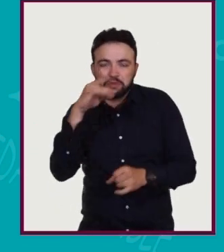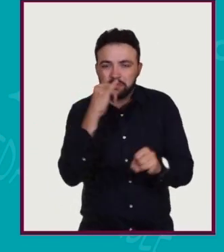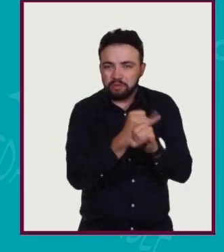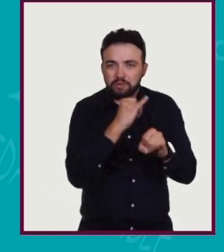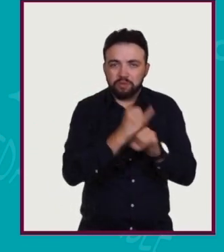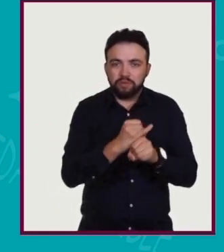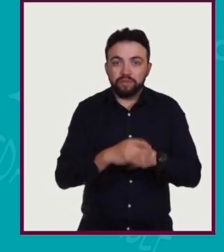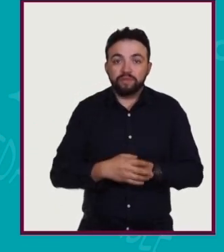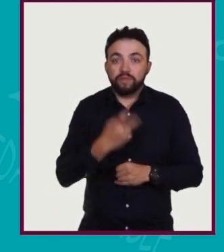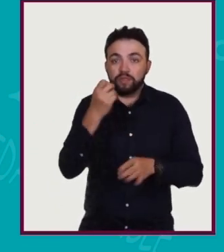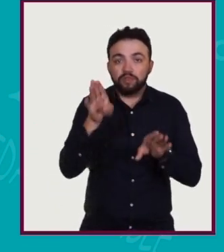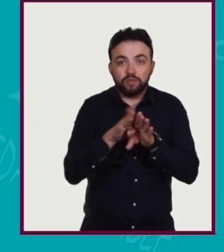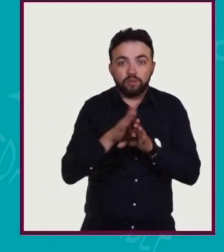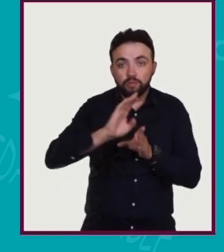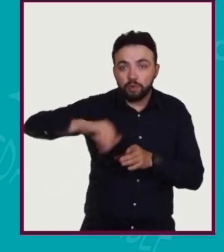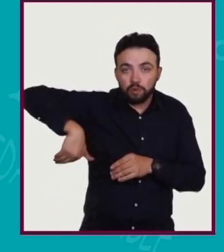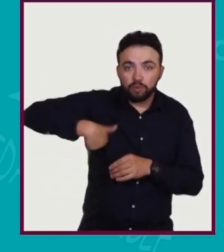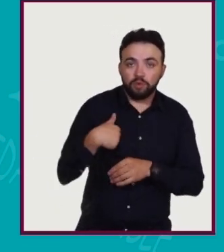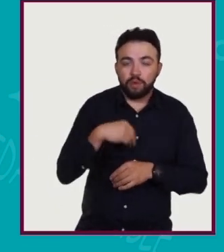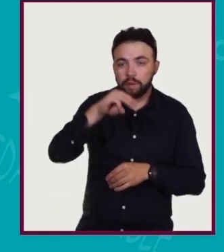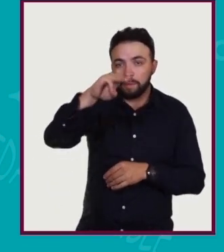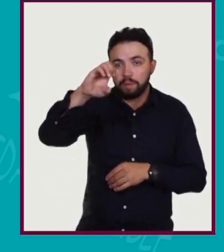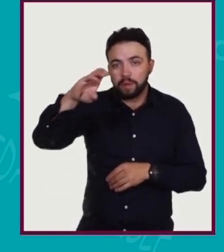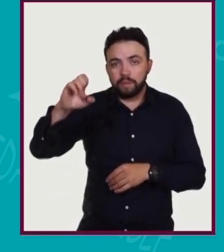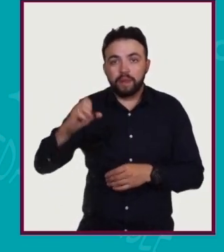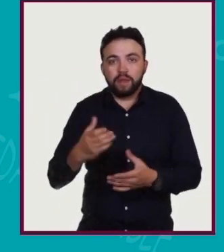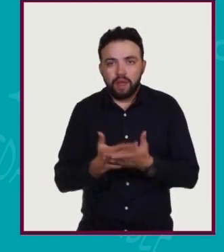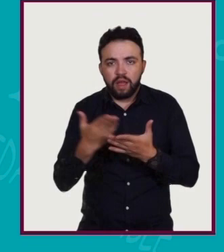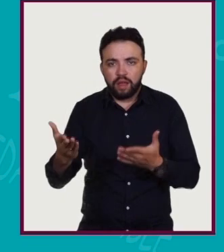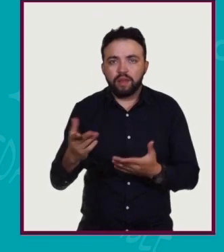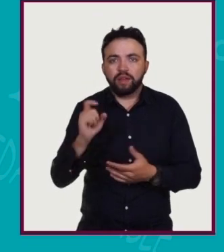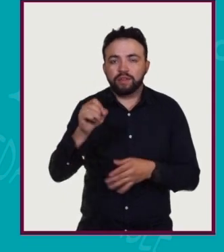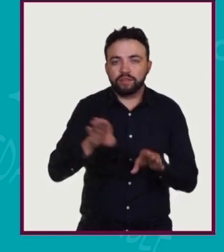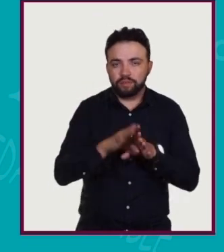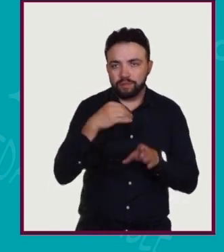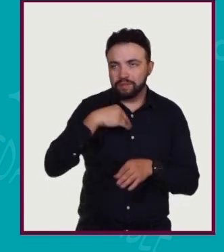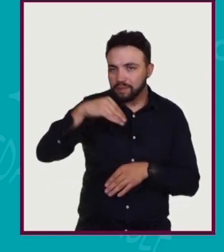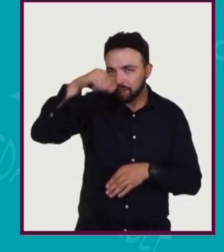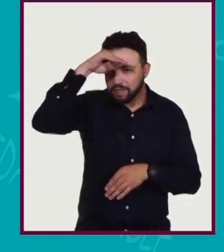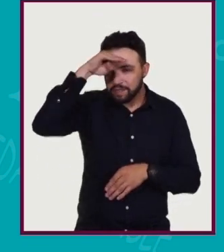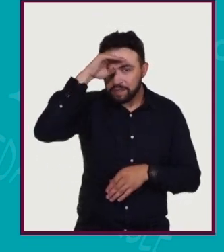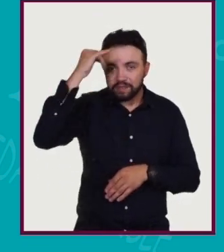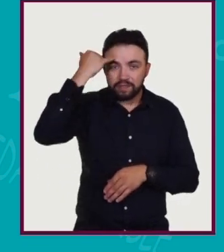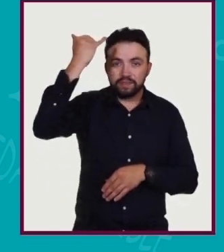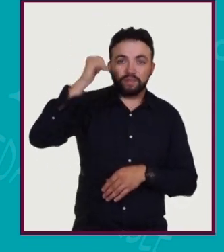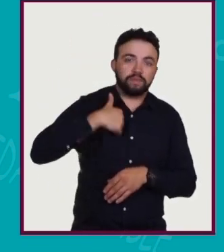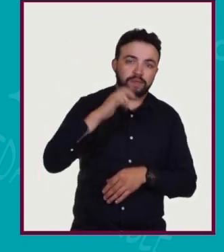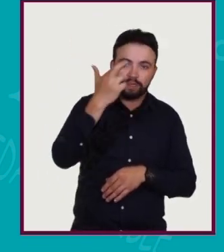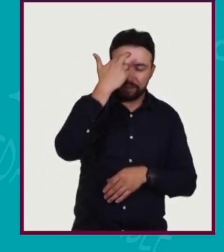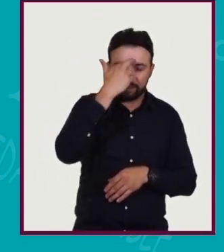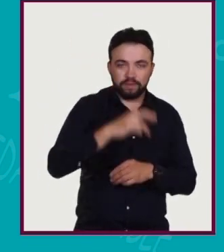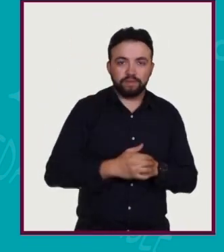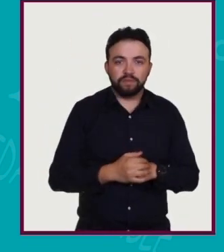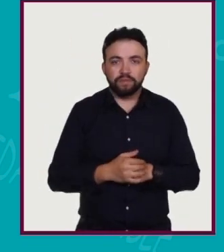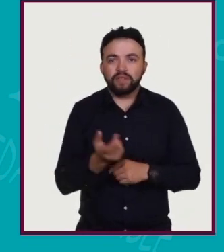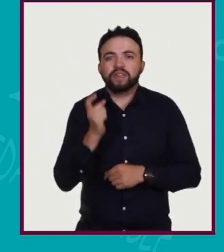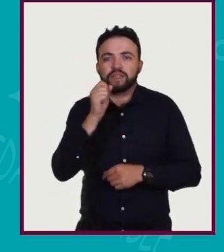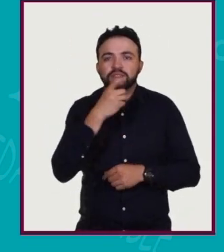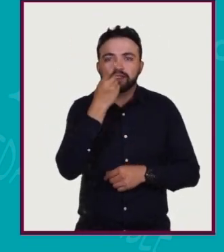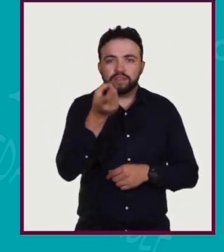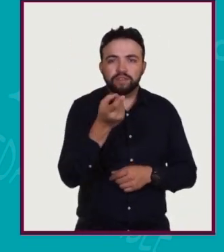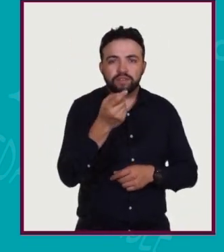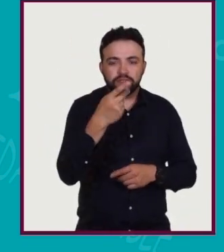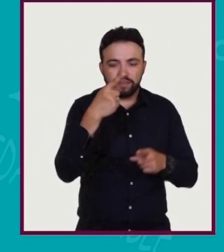en la que se están archivando los memes hoy en día es a través de nuestra mente y nuestros recuerdos. Se ha dicho que los dispositivos